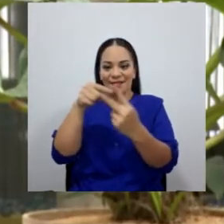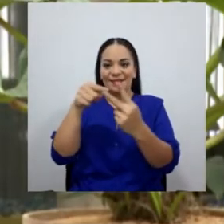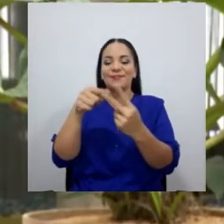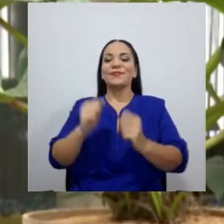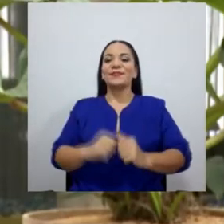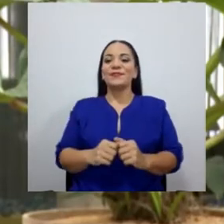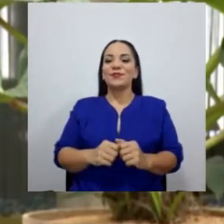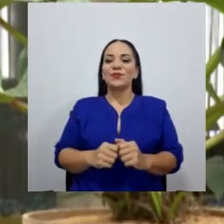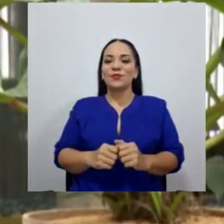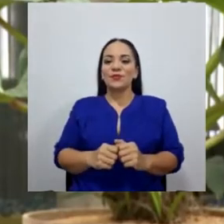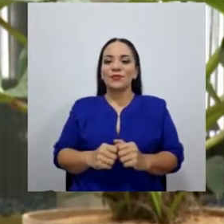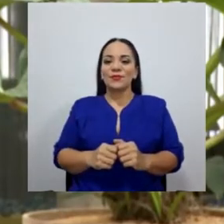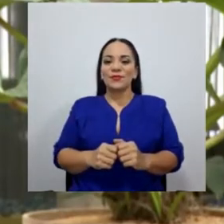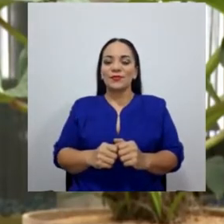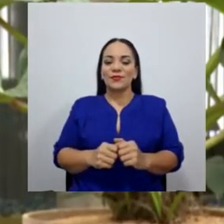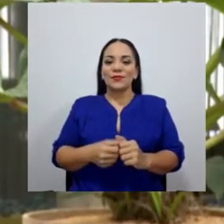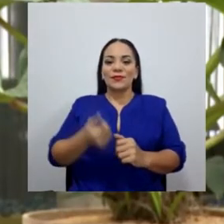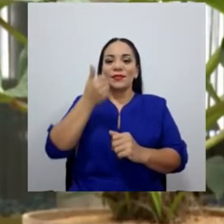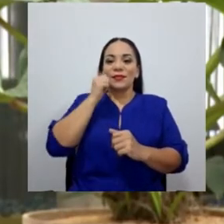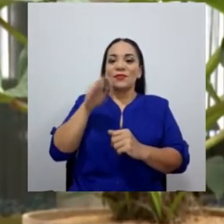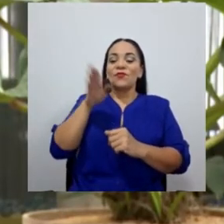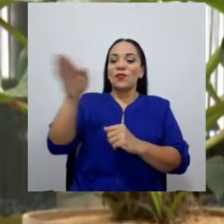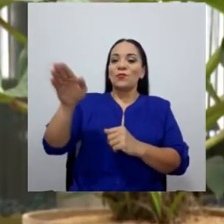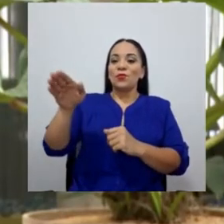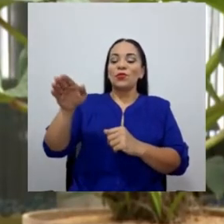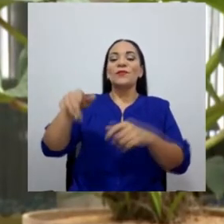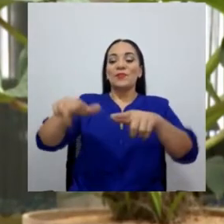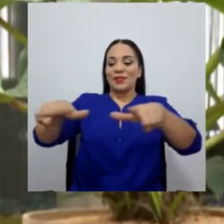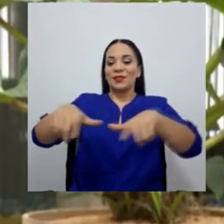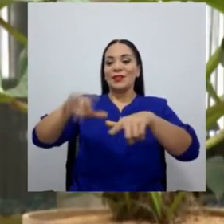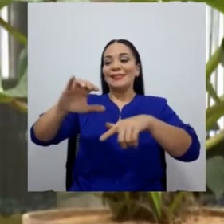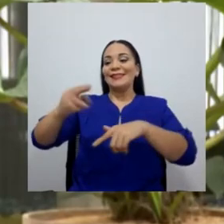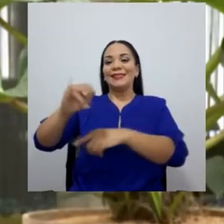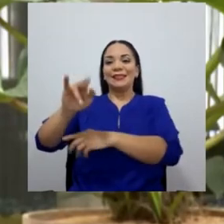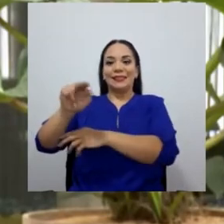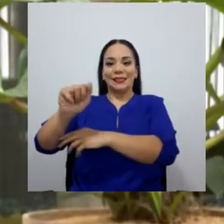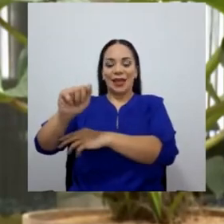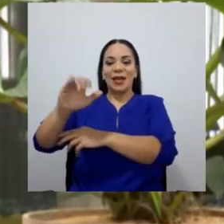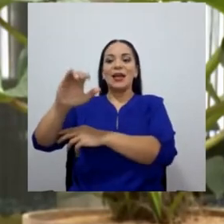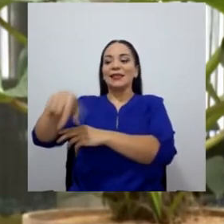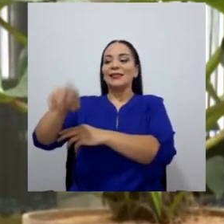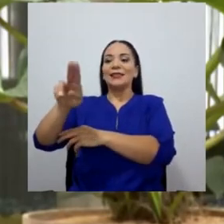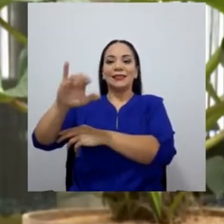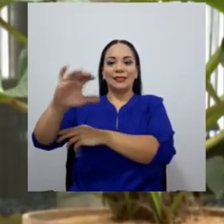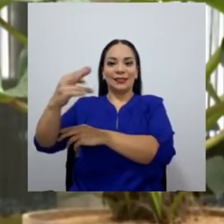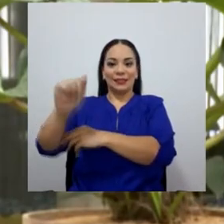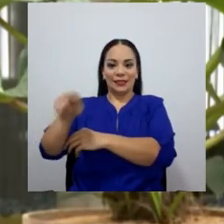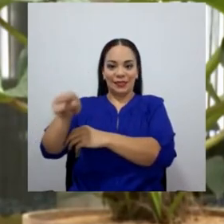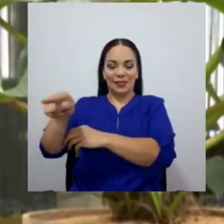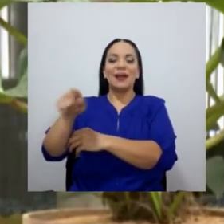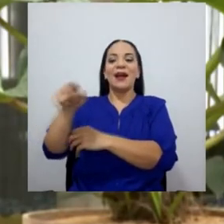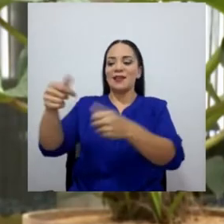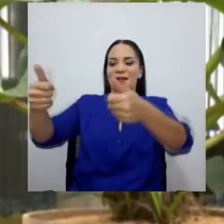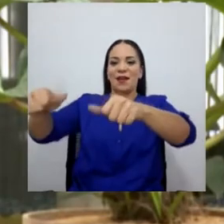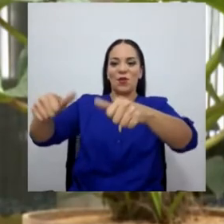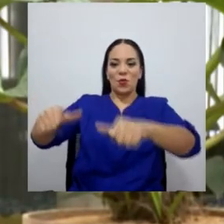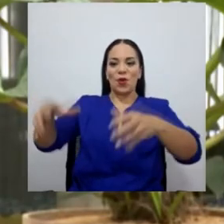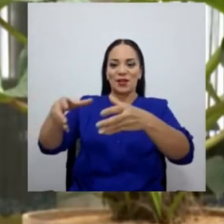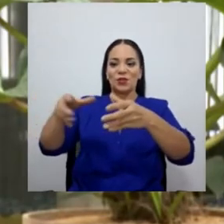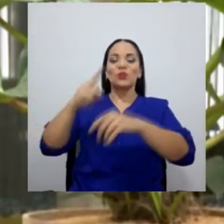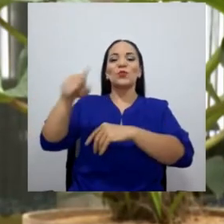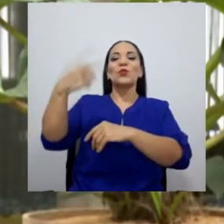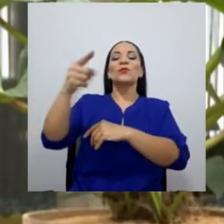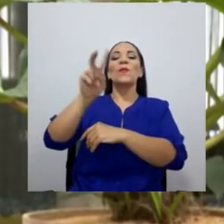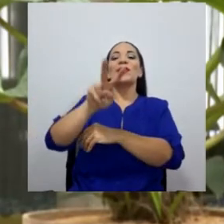el territorio de China, Kichá, con la ADI y tomamos los acuerdos para que el próximo 21 de